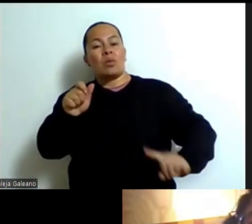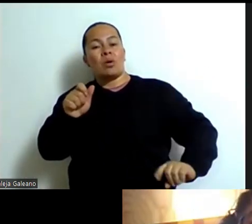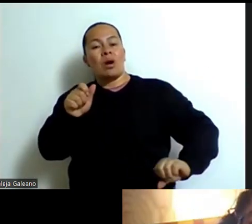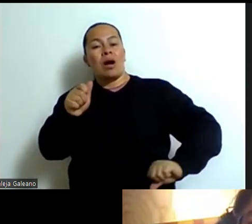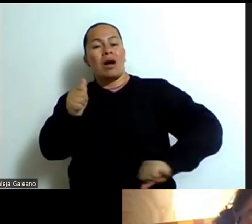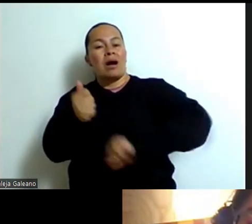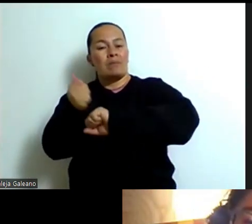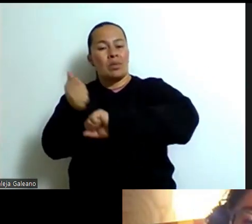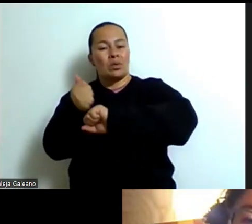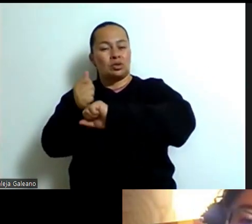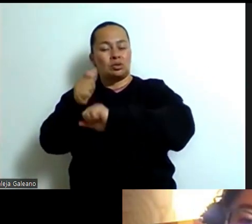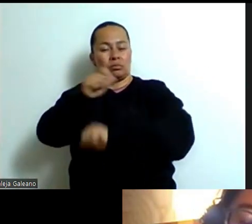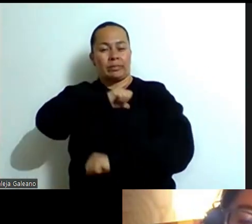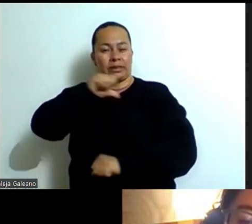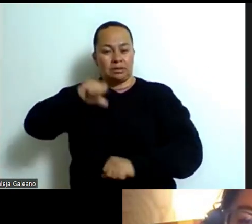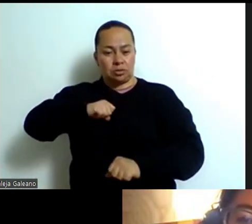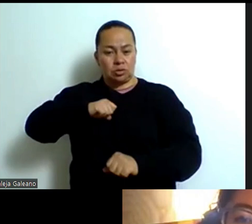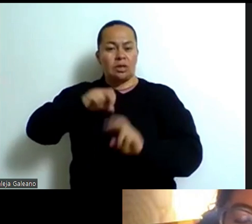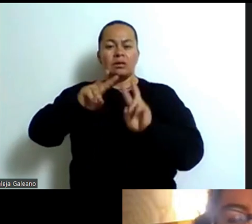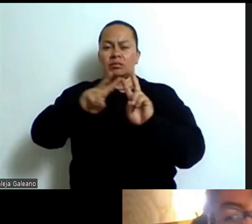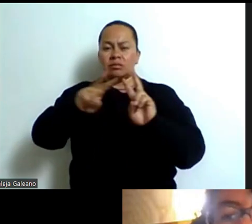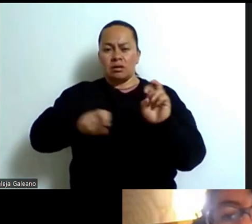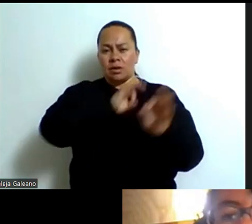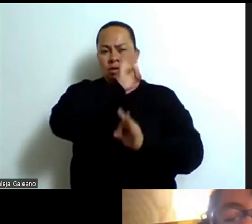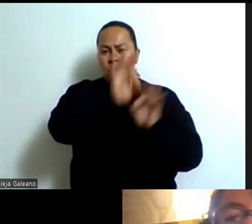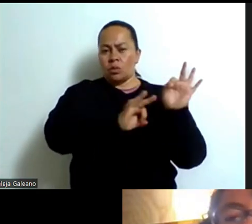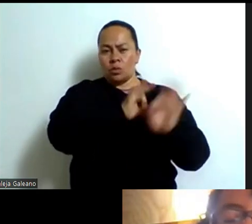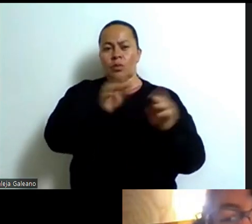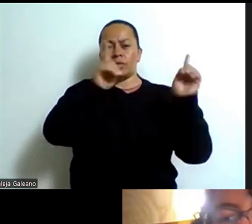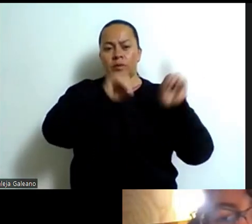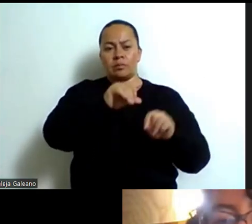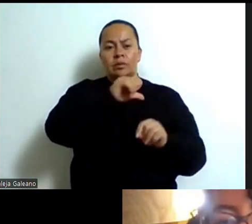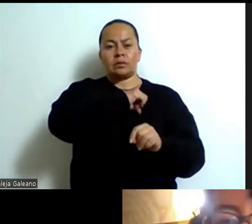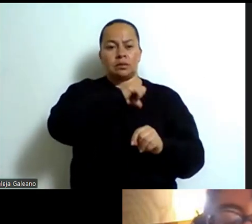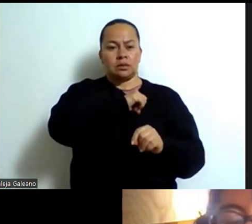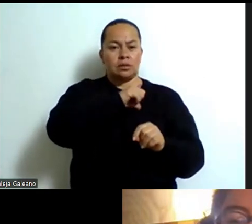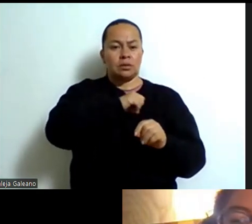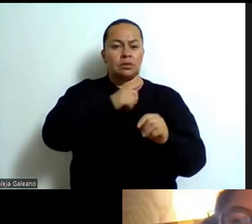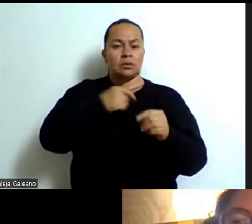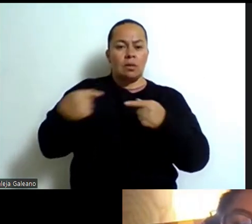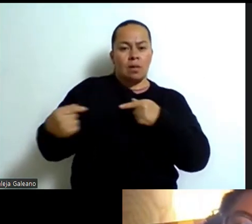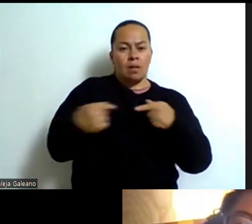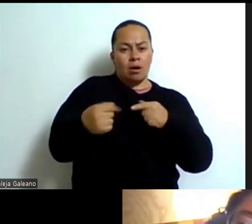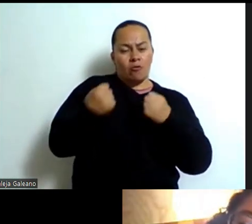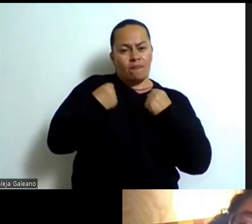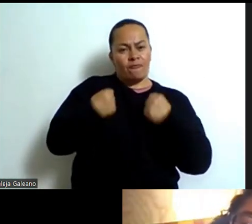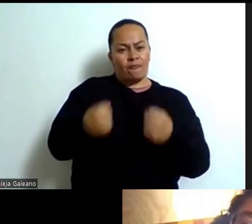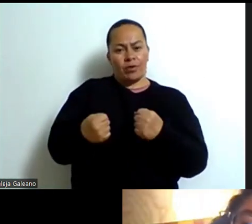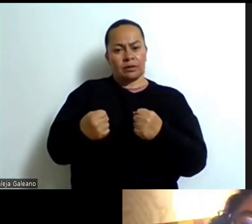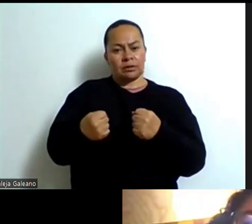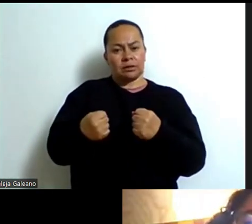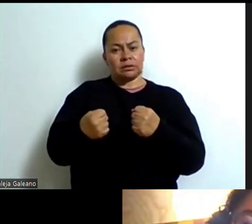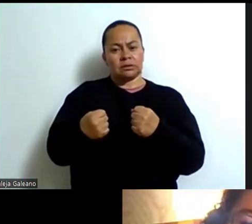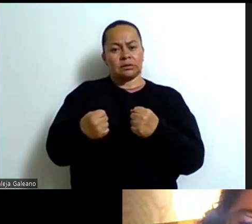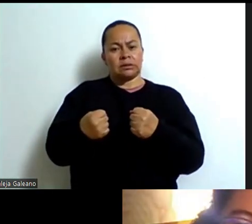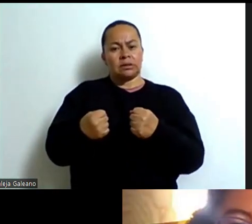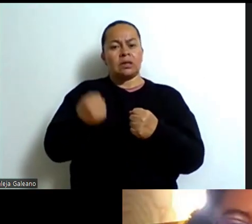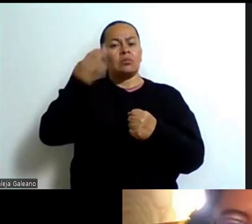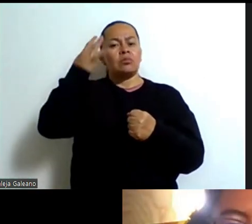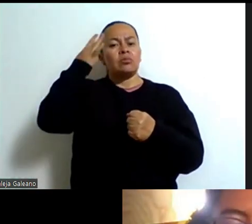hablamos de cuidador también entramos a abrir unas discusiones muy fuertes en torno a las